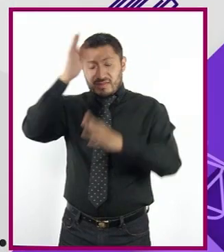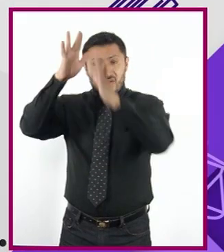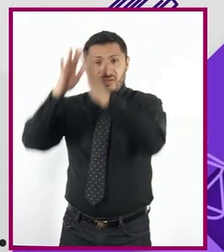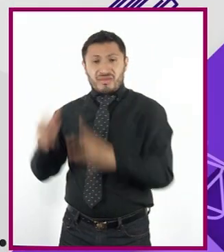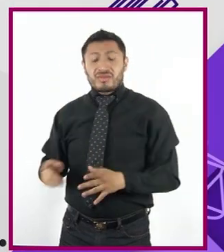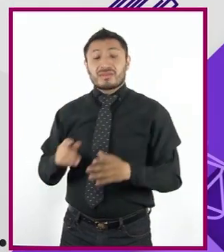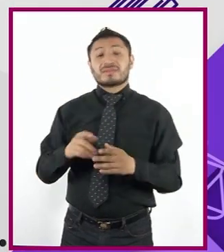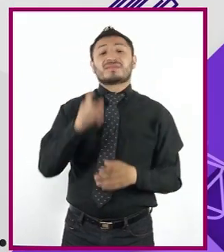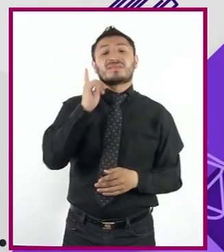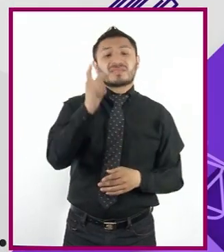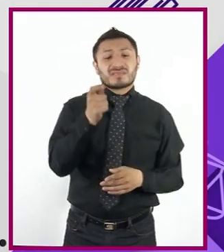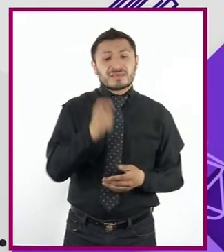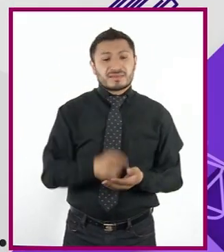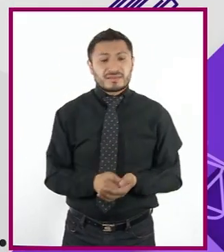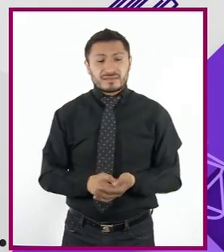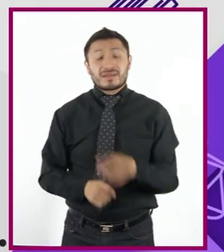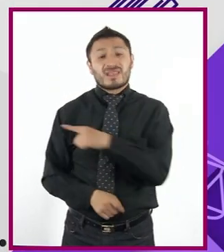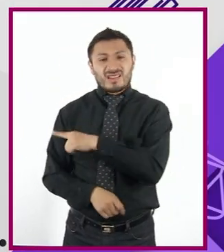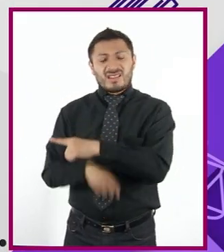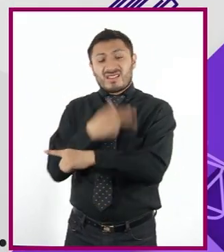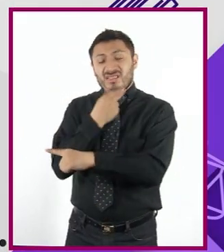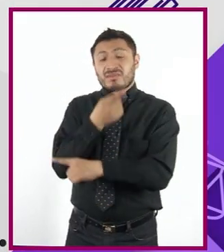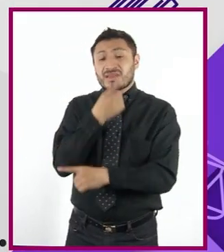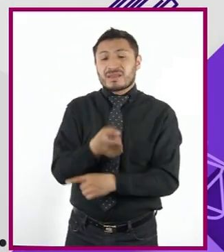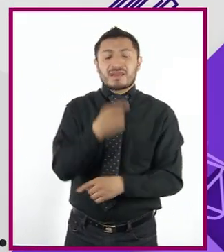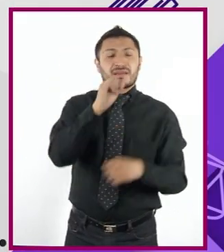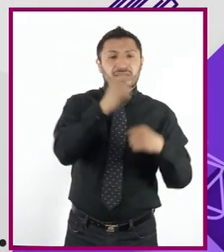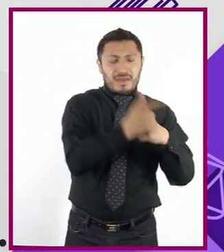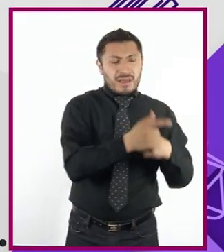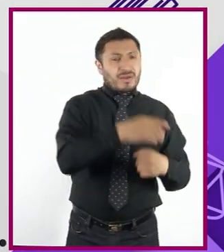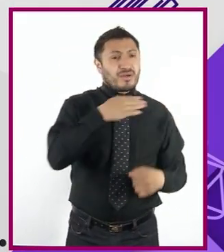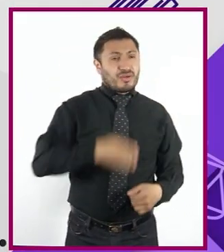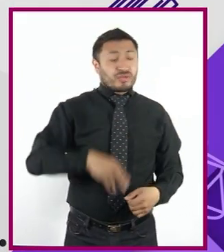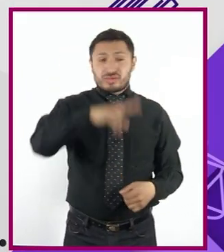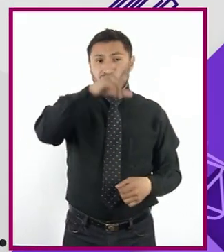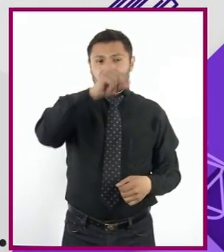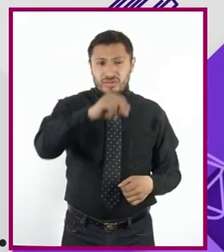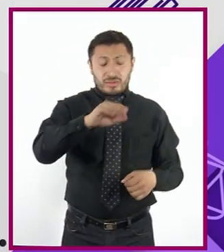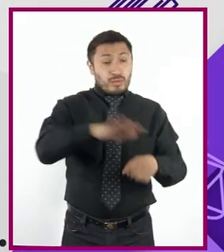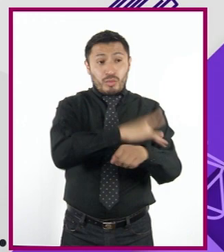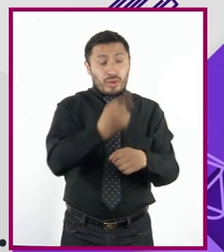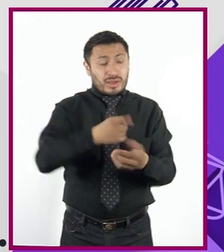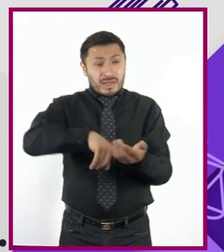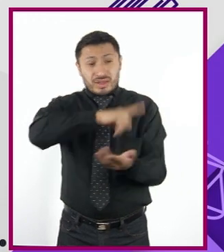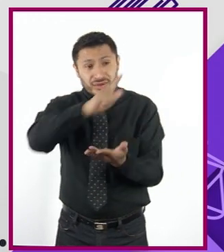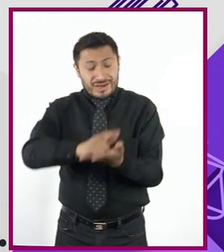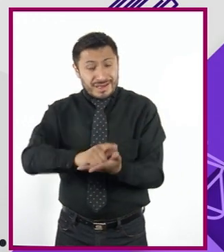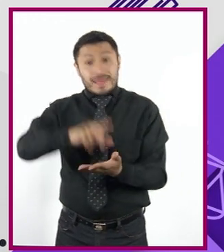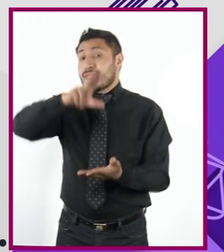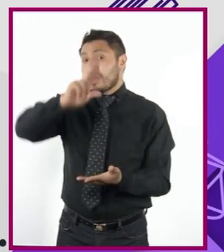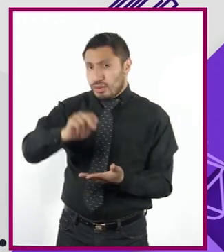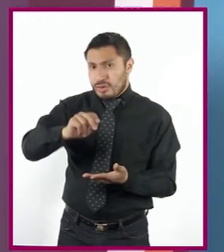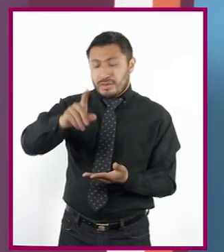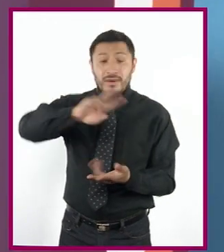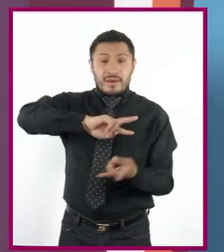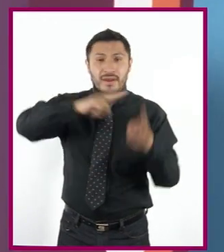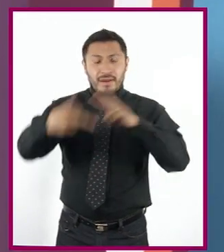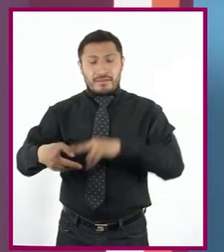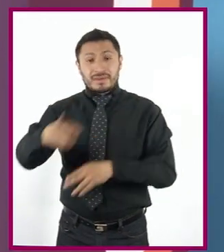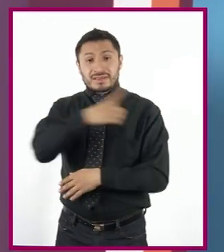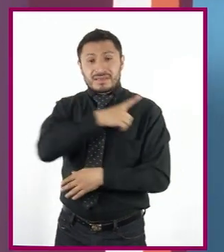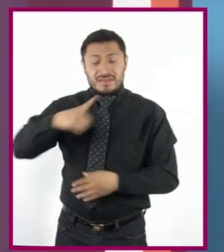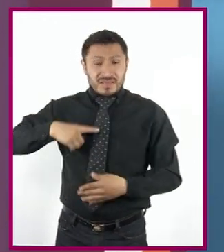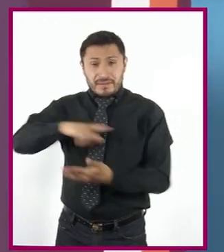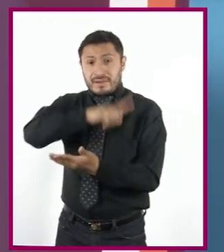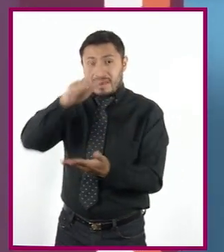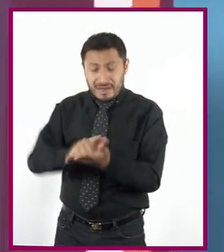decía: una cosa no es justa por el hecho de ser ley. Debe ser ley porque es justa. Las